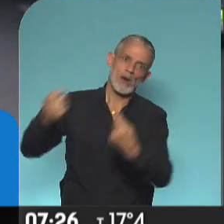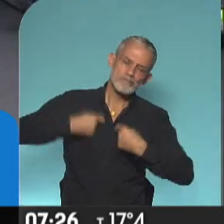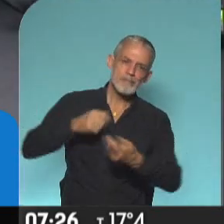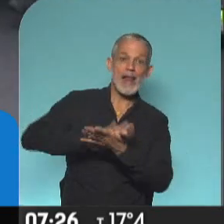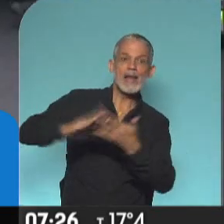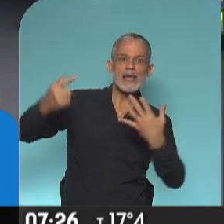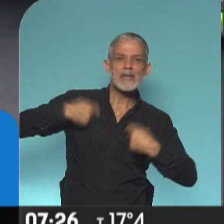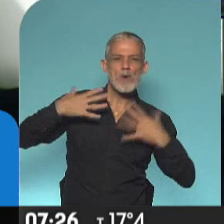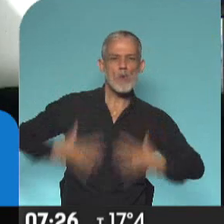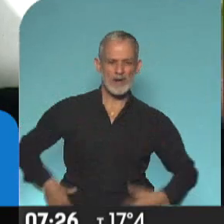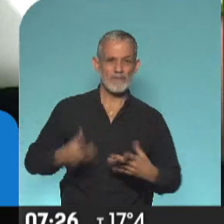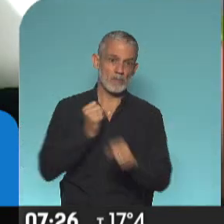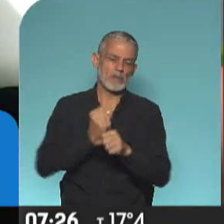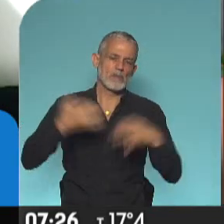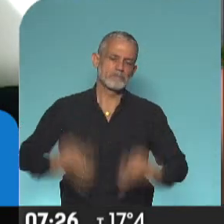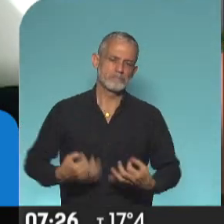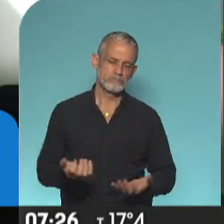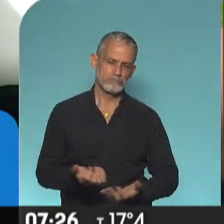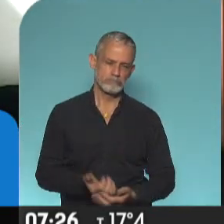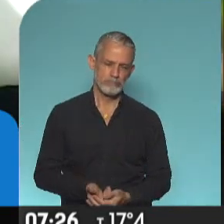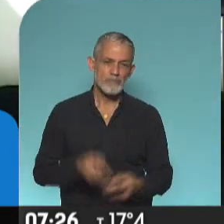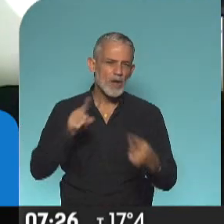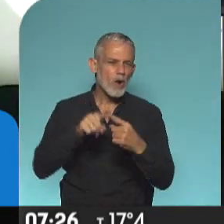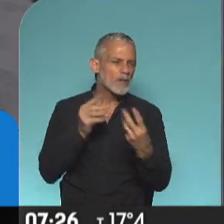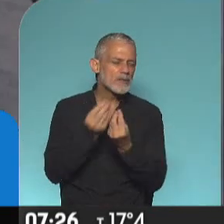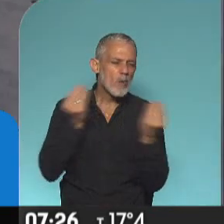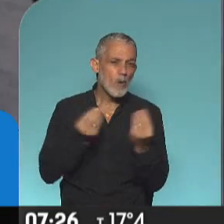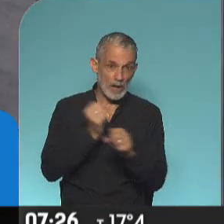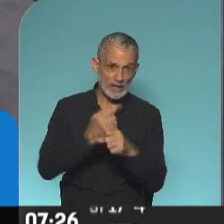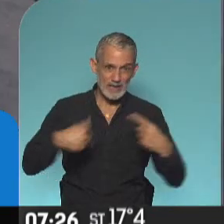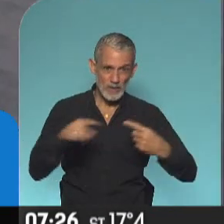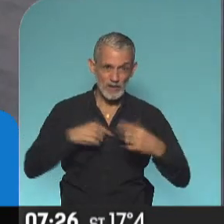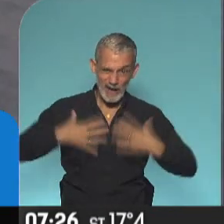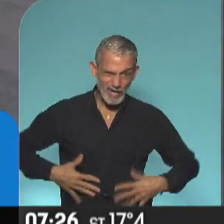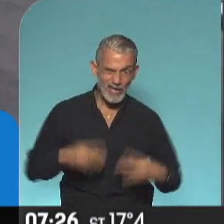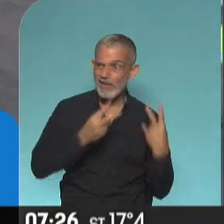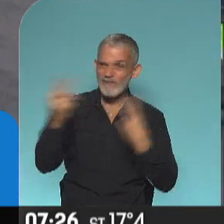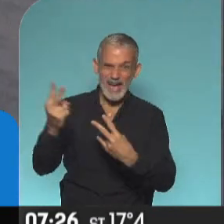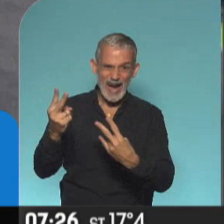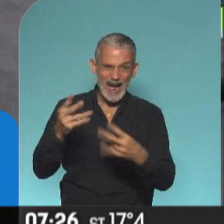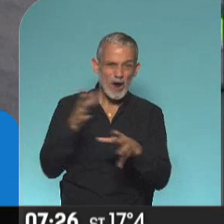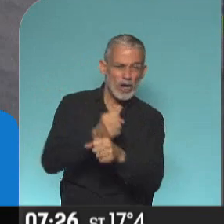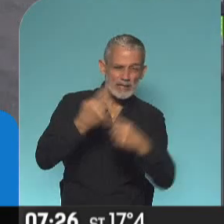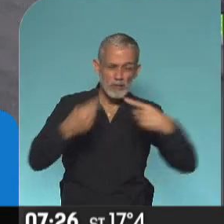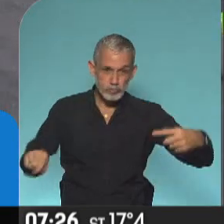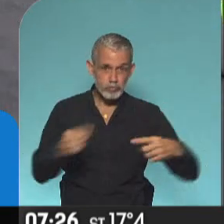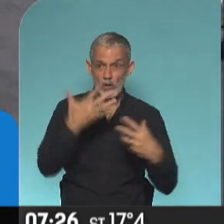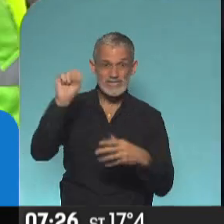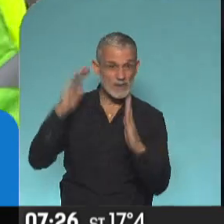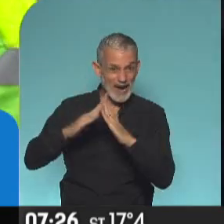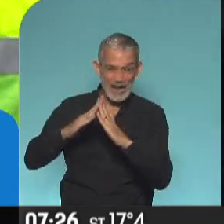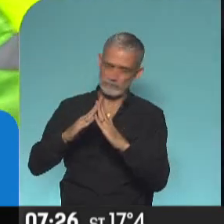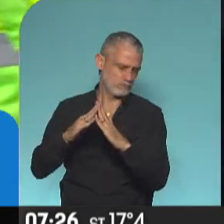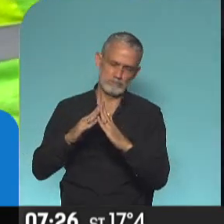propios uniformes y que trabajen en condiciones dignas. La idea es que los trabajadores no se trasladen con el uniforme en el transporte público ni lo lleven a sus